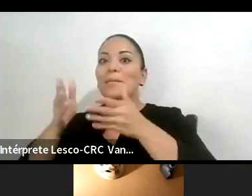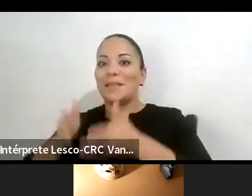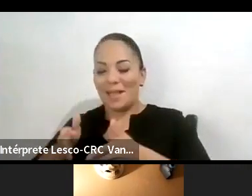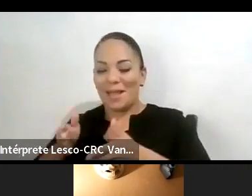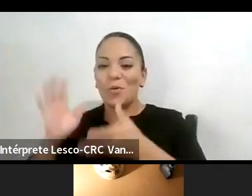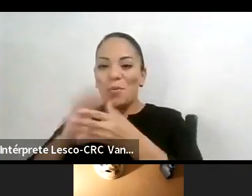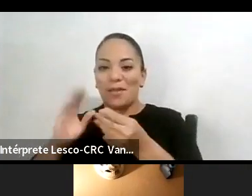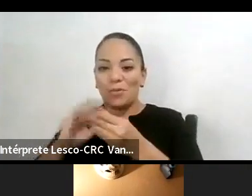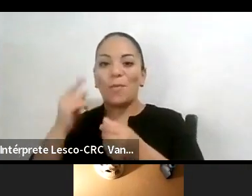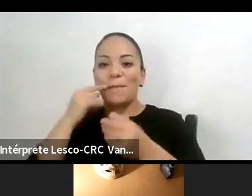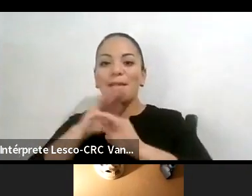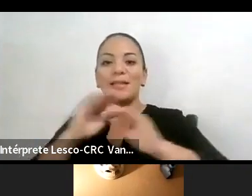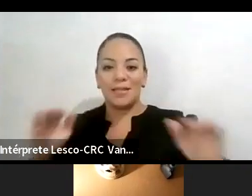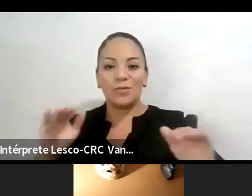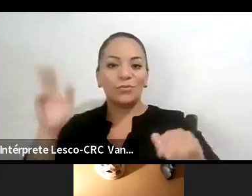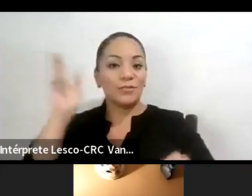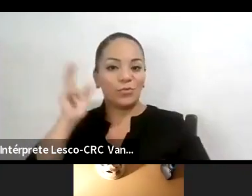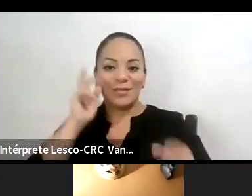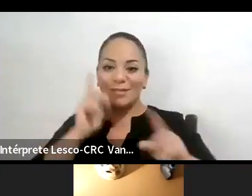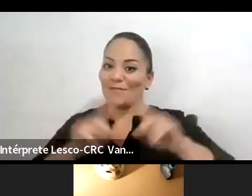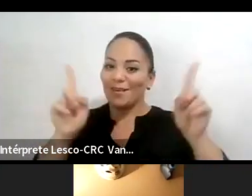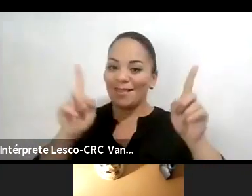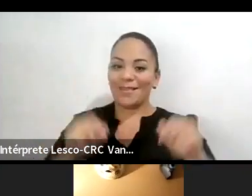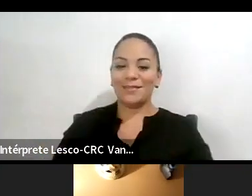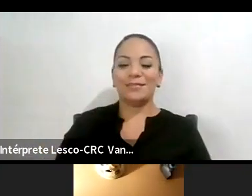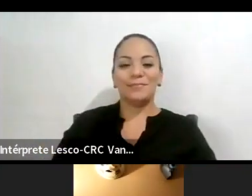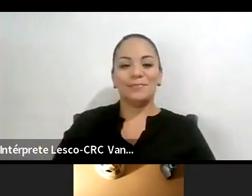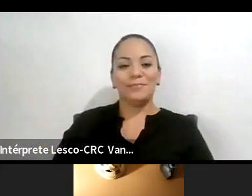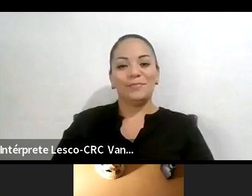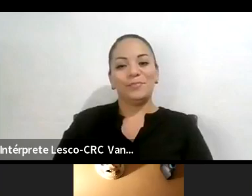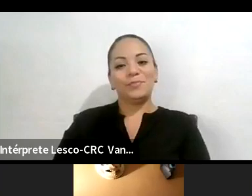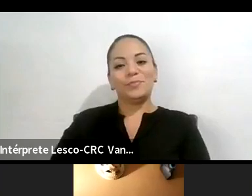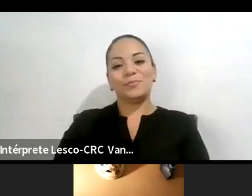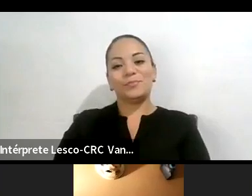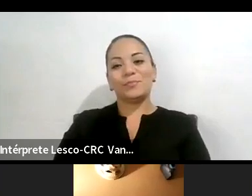los niños y las niñas lo puedan escuchar.